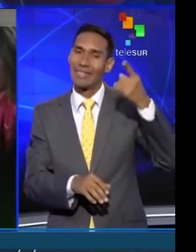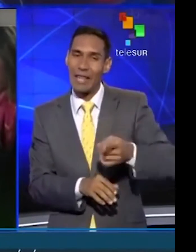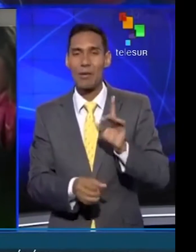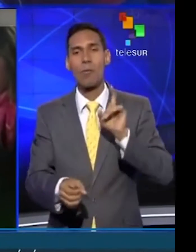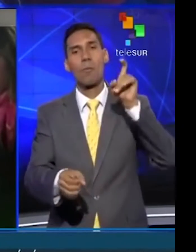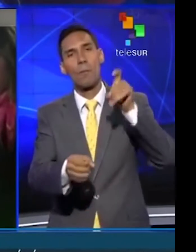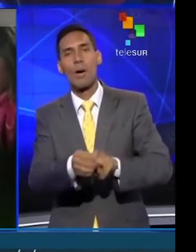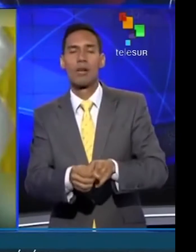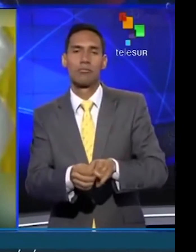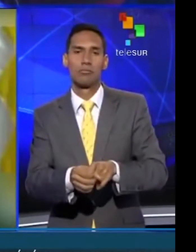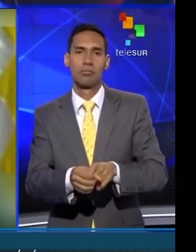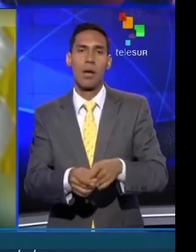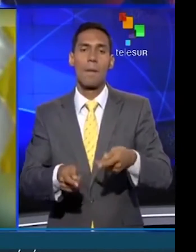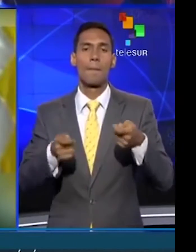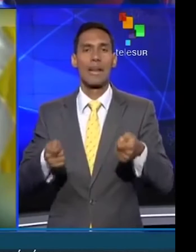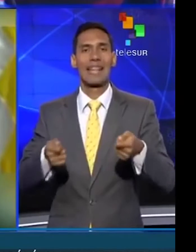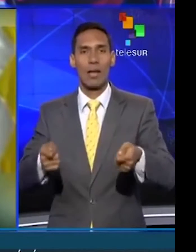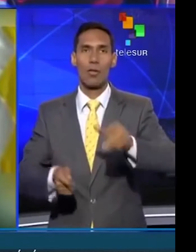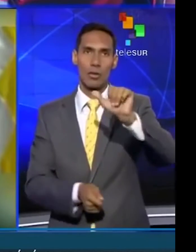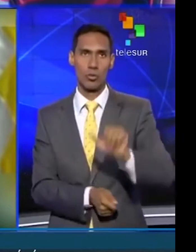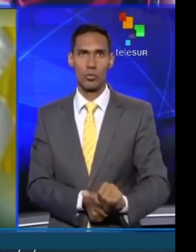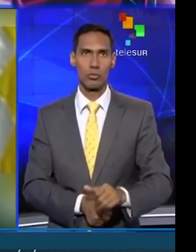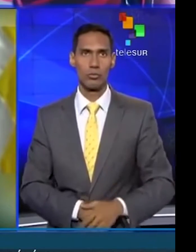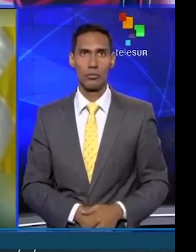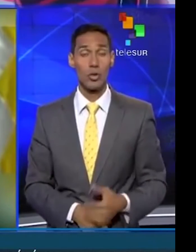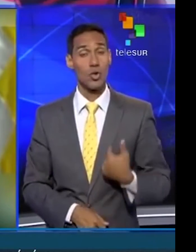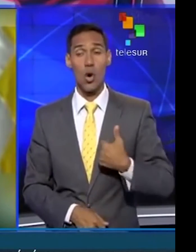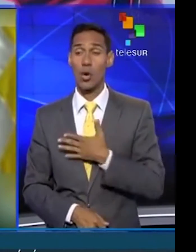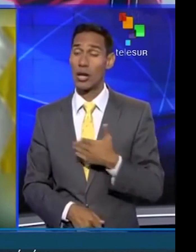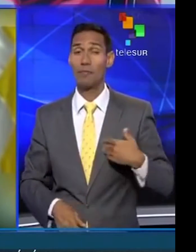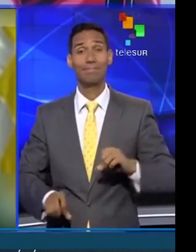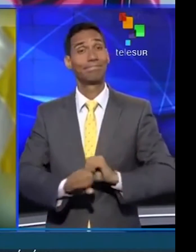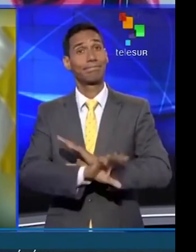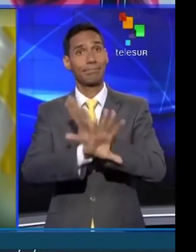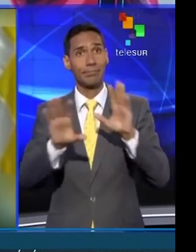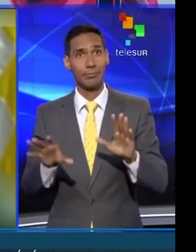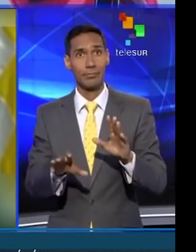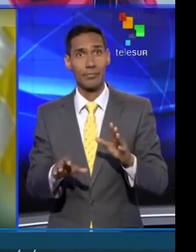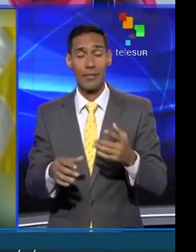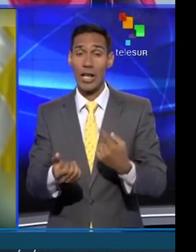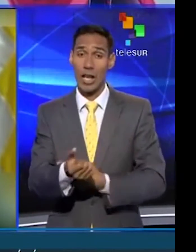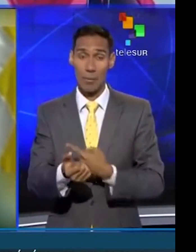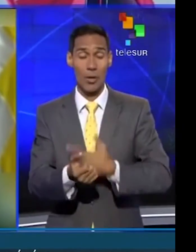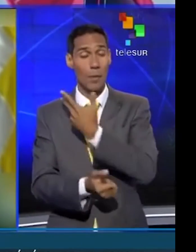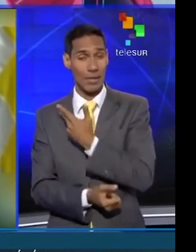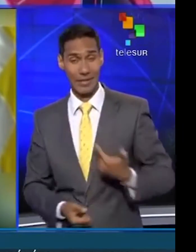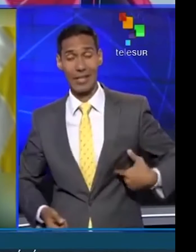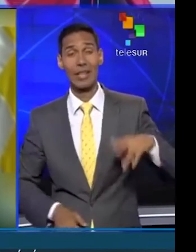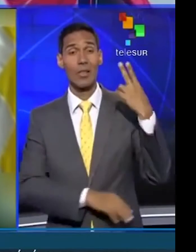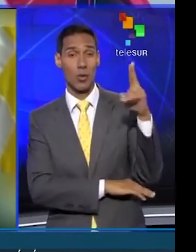ingresó aceptado. Yo quiero decir públicamente que nuestro hermano presidente Tabara Vázquez de